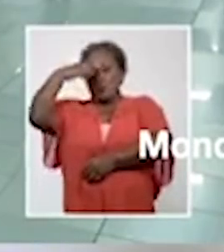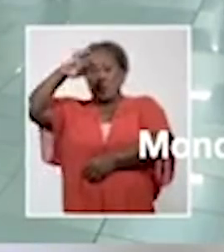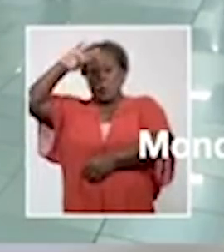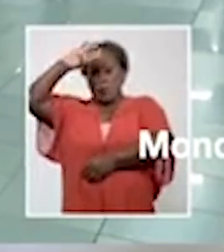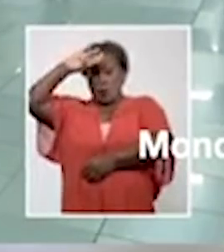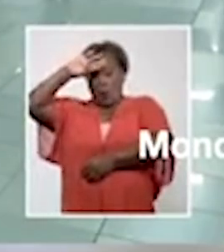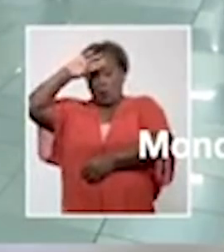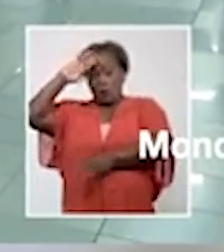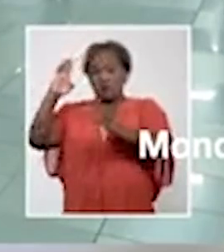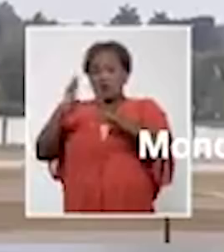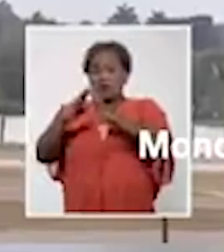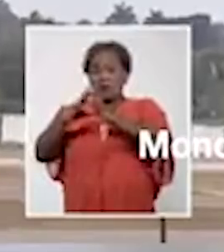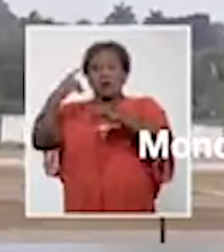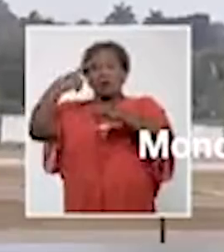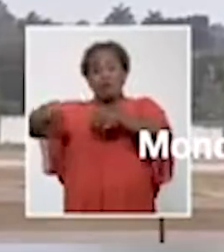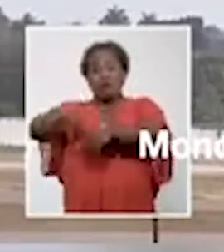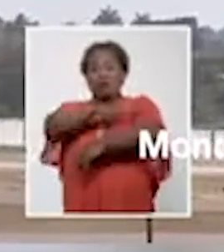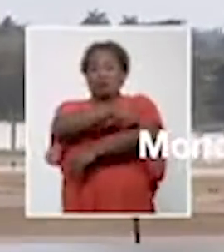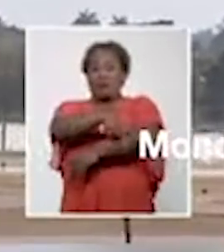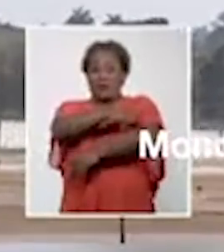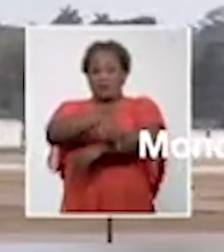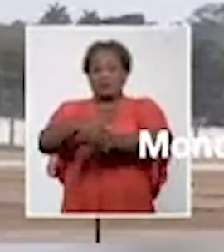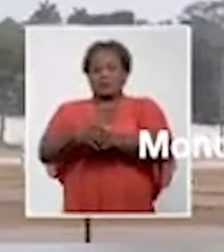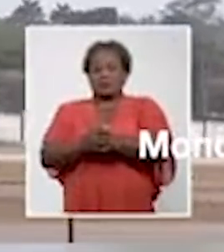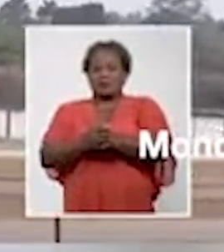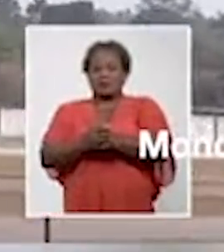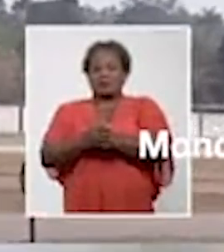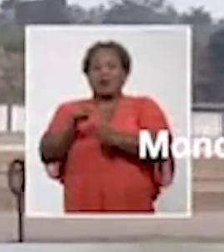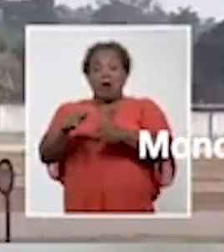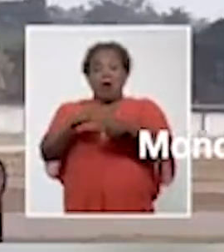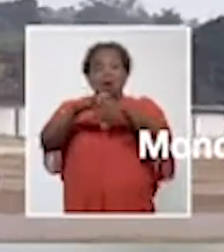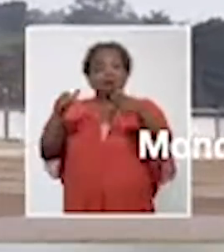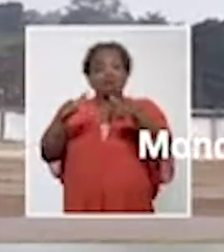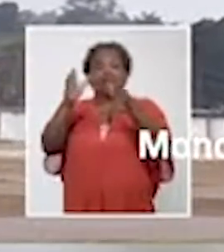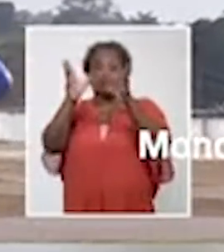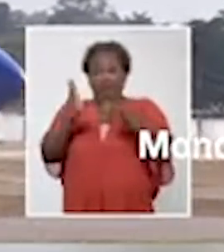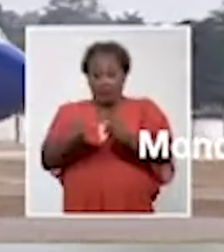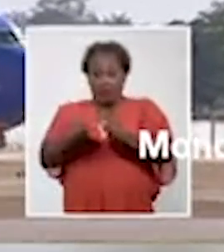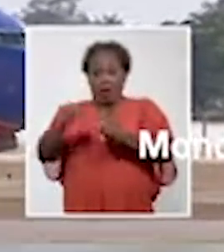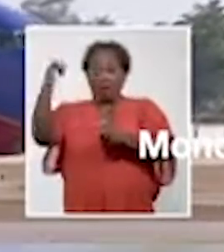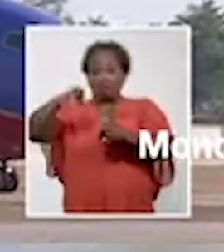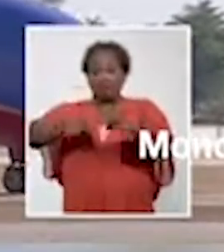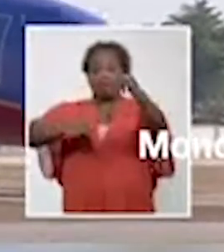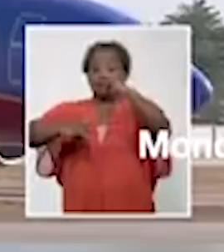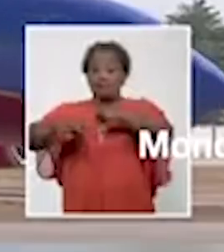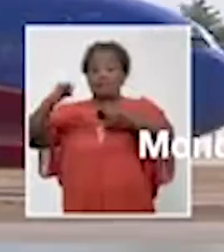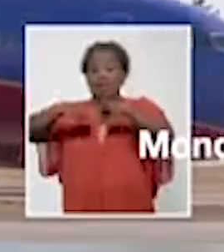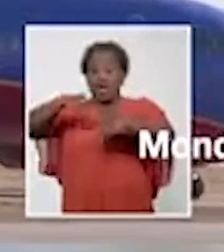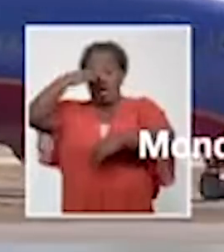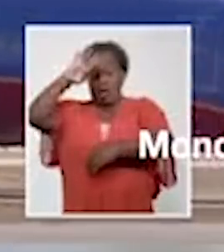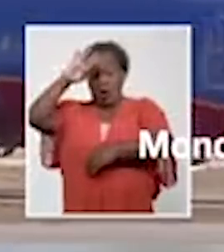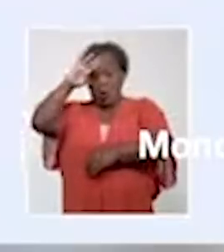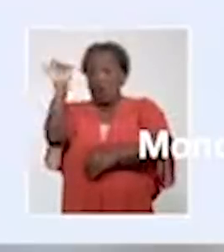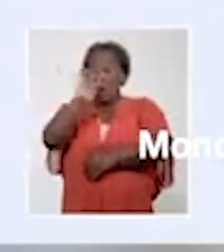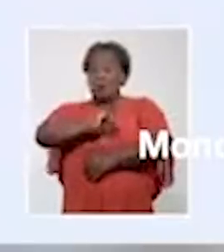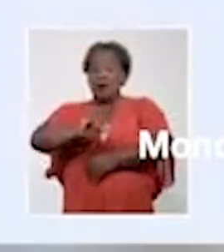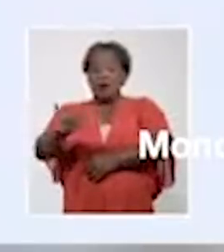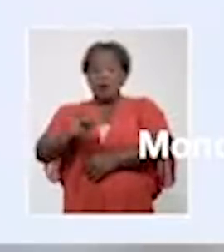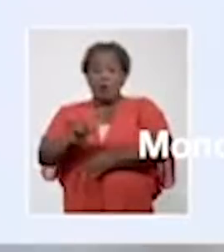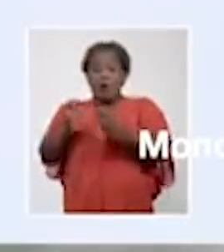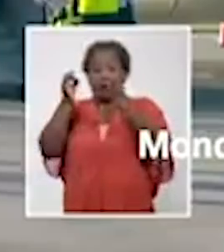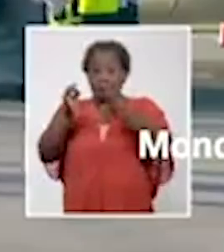de transportación desde el aeropuerto hacia el centro de aislamiento y luego el retorno a su área de residencia deberán ser